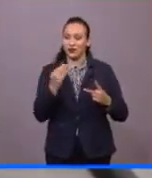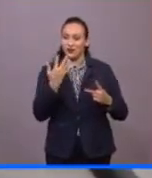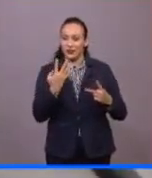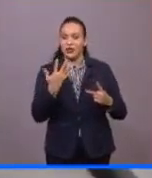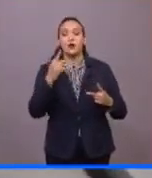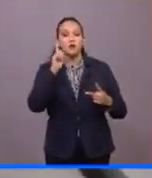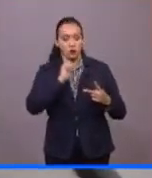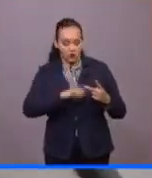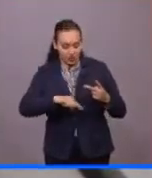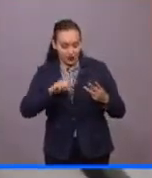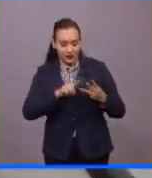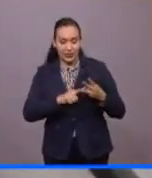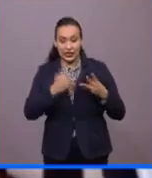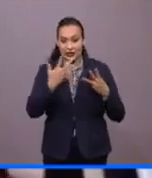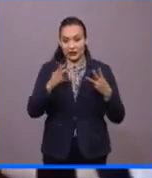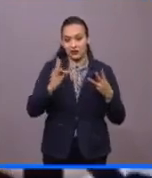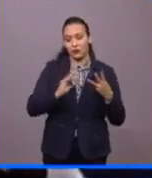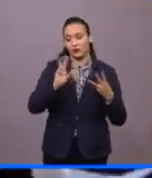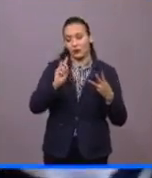14.94% mujeres y